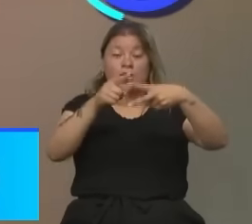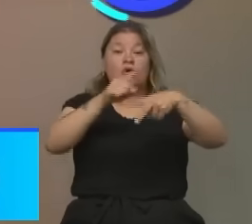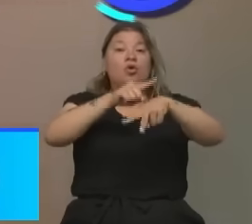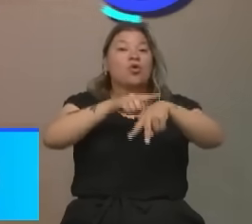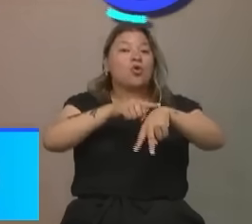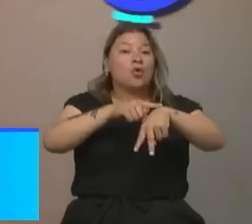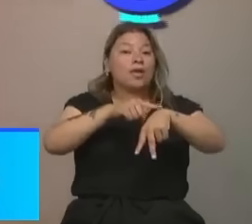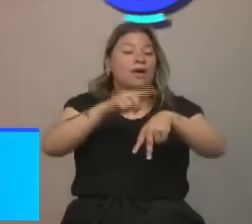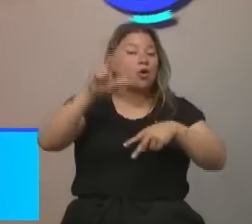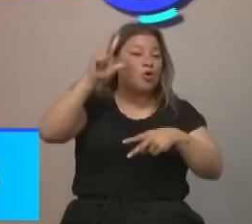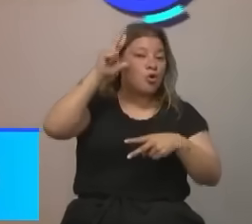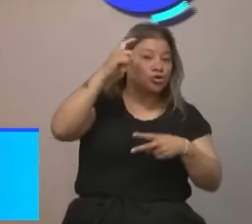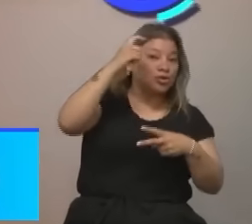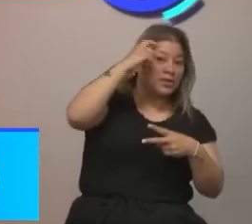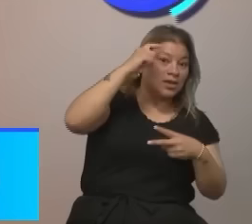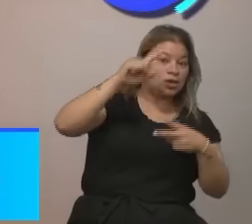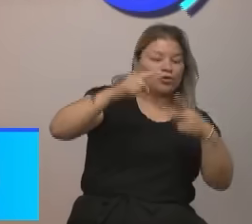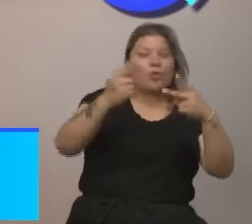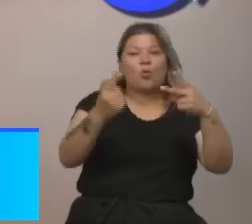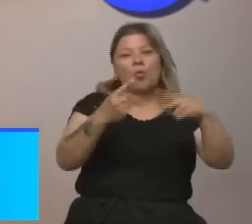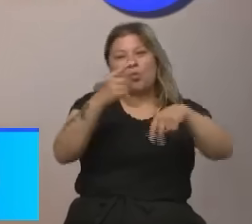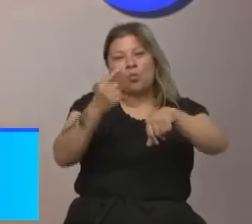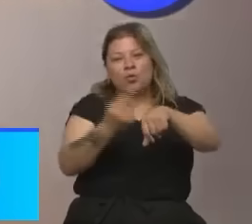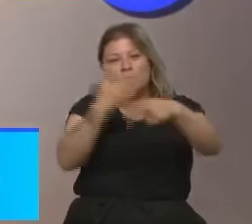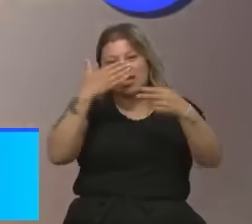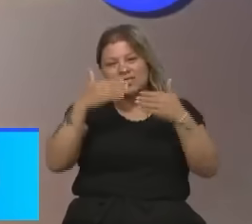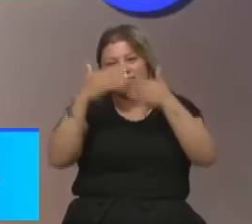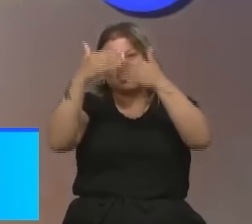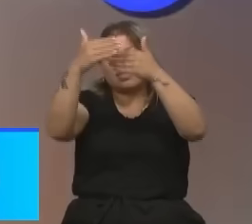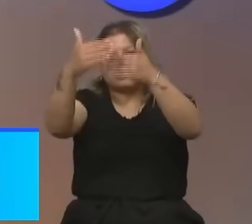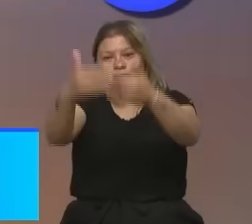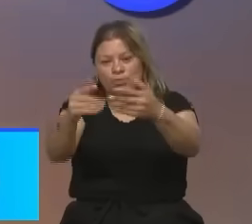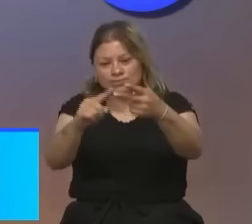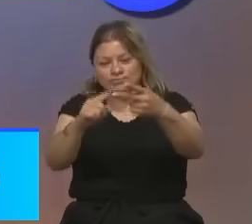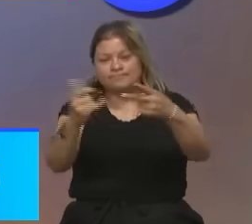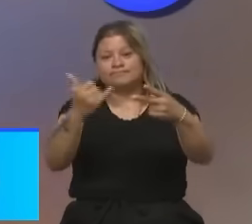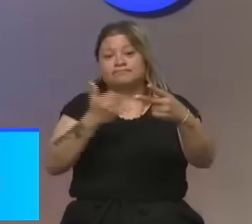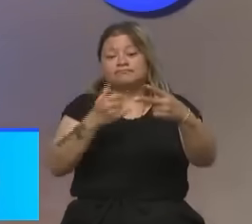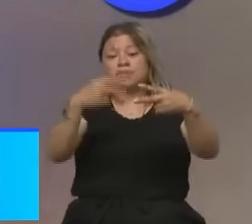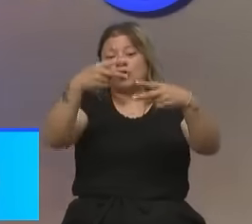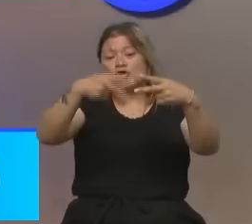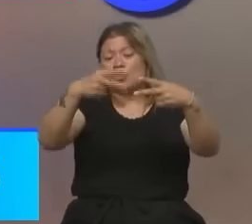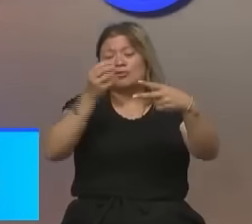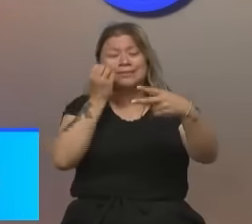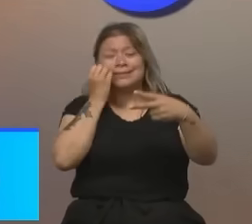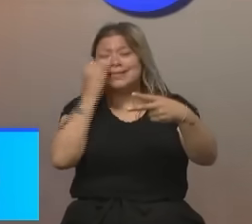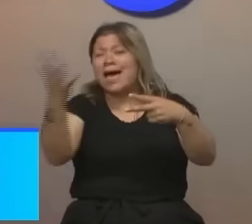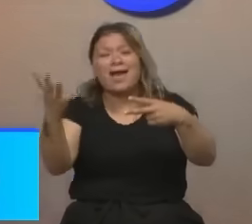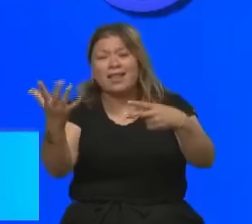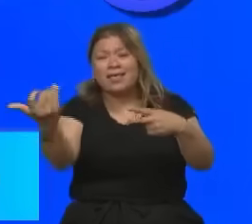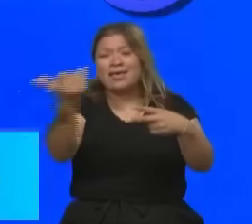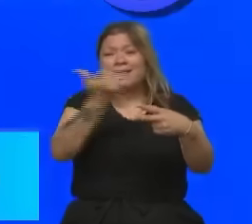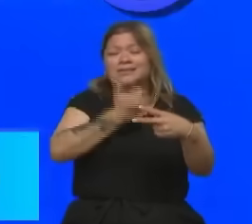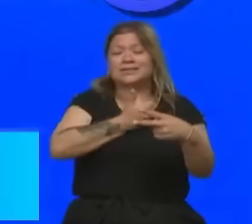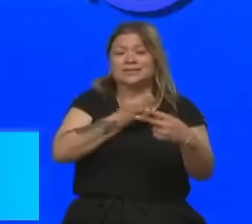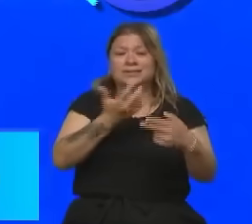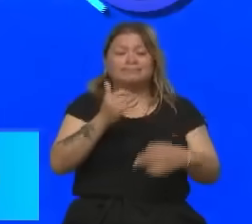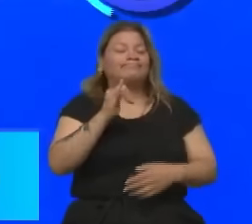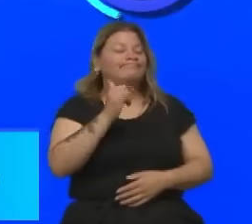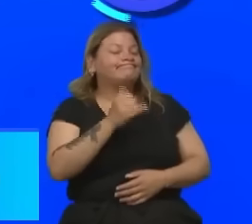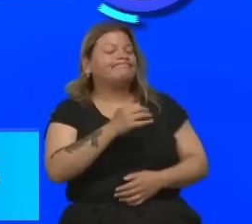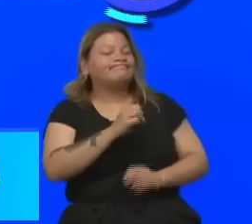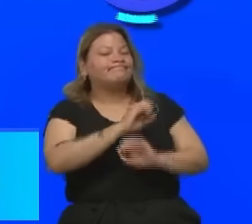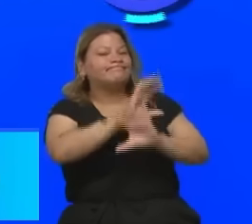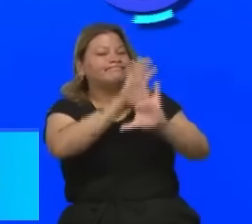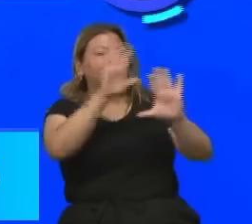hora después, pero ambos, entiende la población en su mayoría, que han llegado demasiado tarde. Muy tarde. Y más teniendo en cuenta